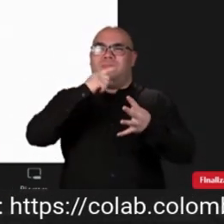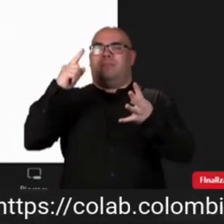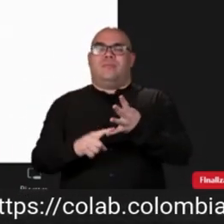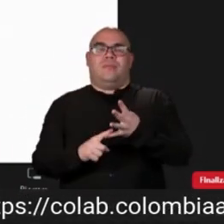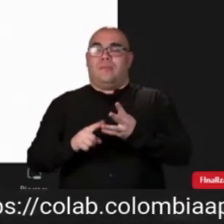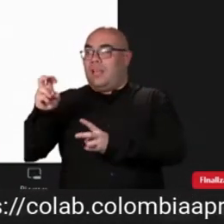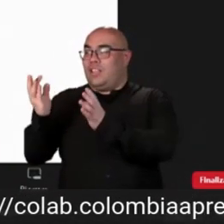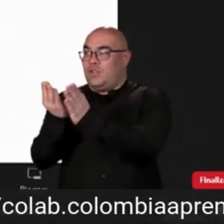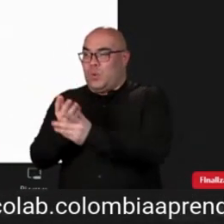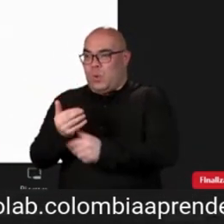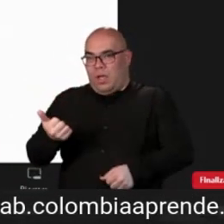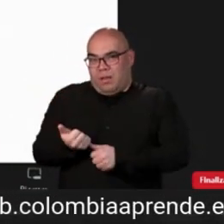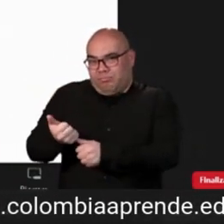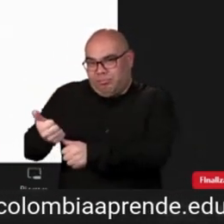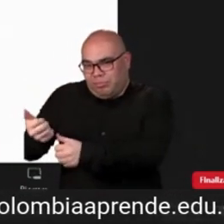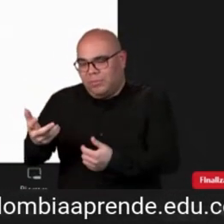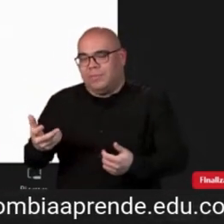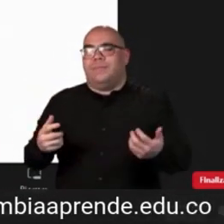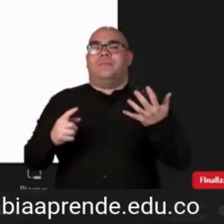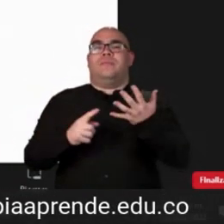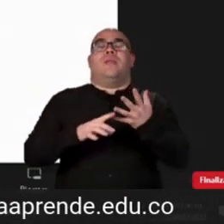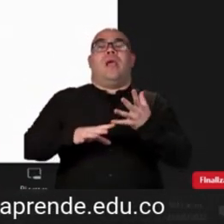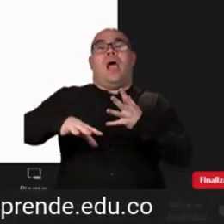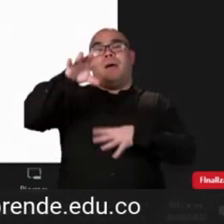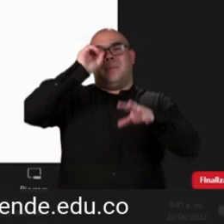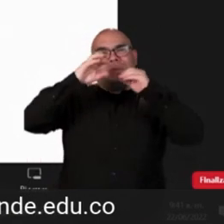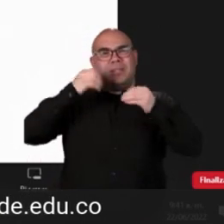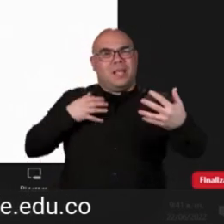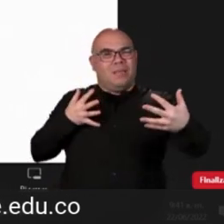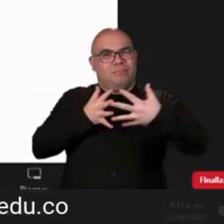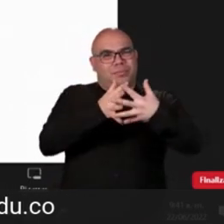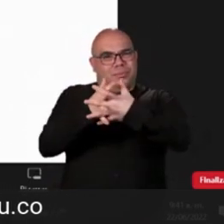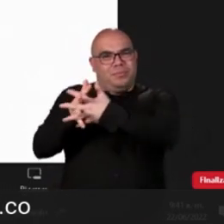estudiantes, el aprendizaje adaptativo, etcétera. Todos